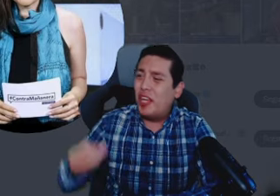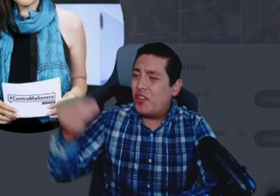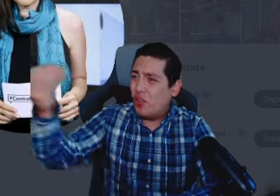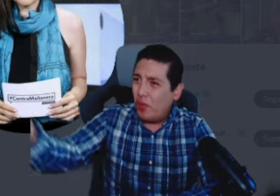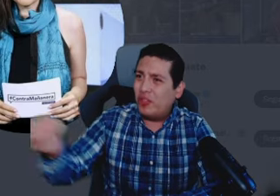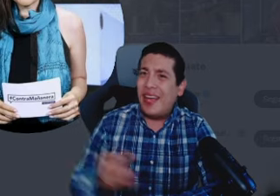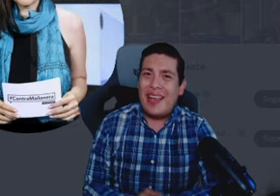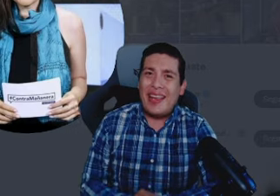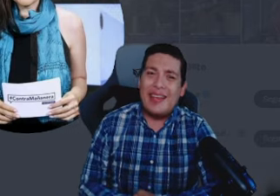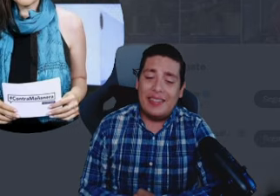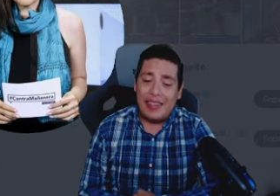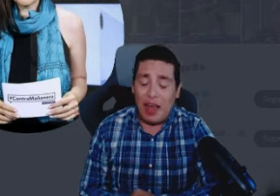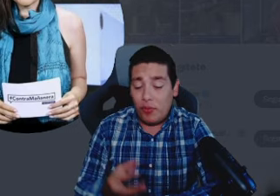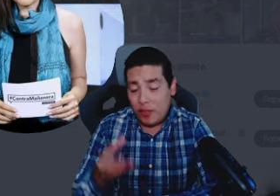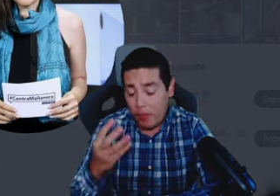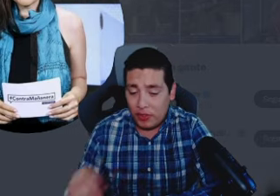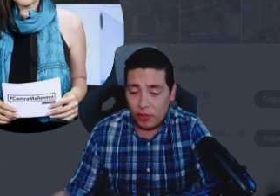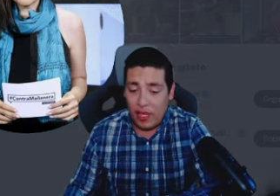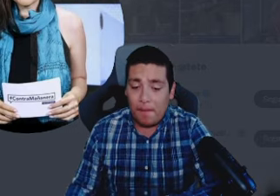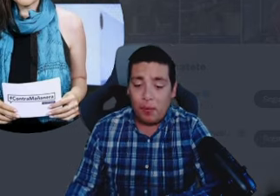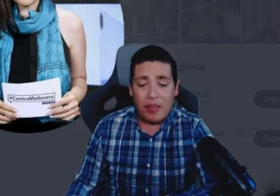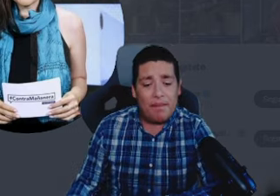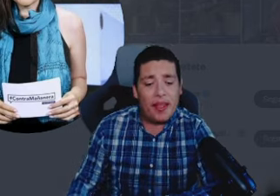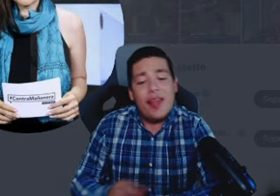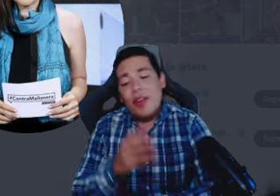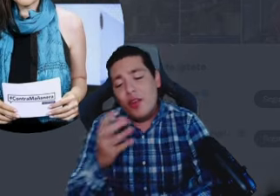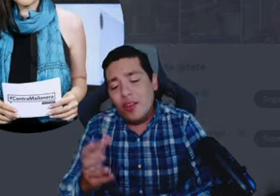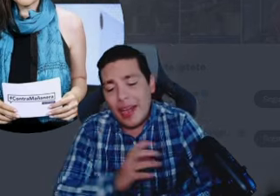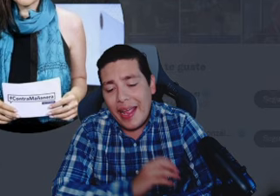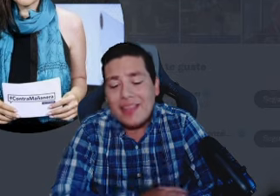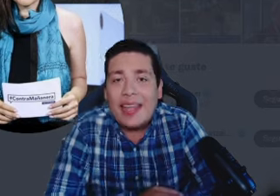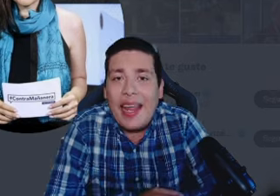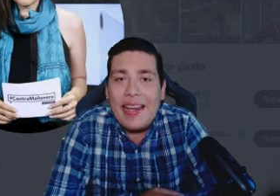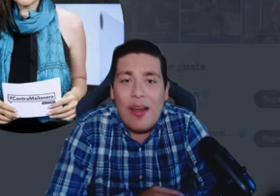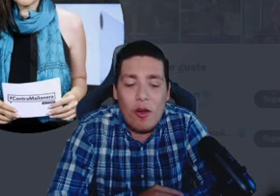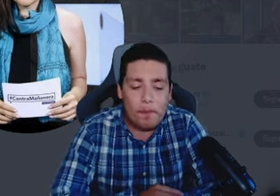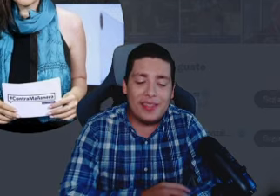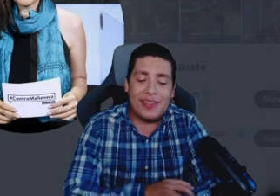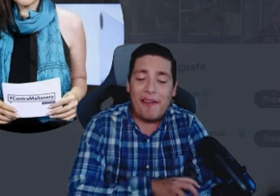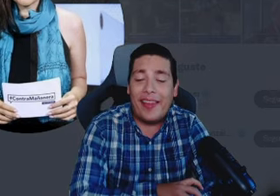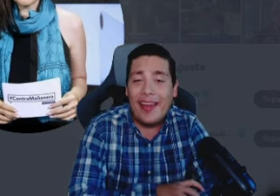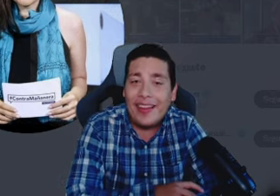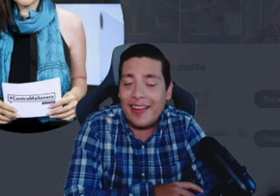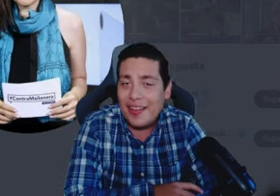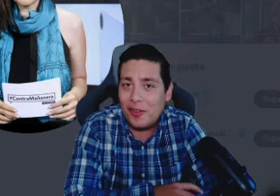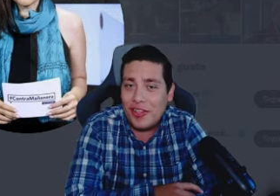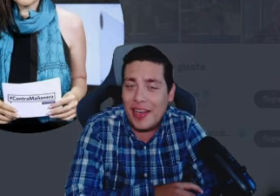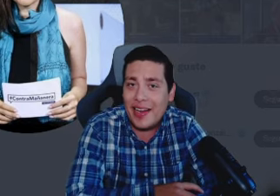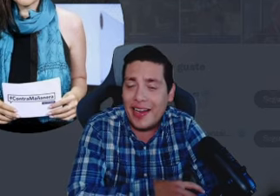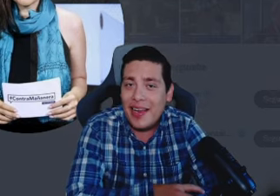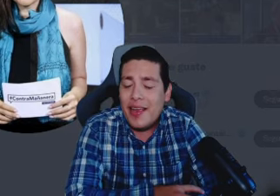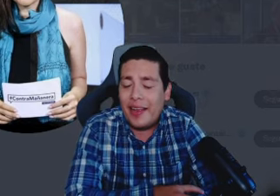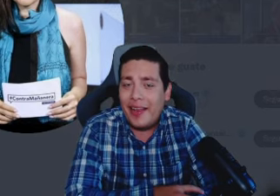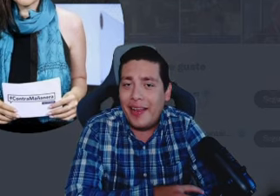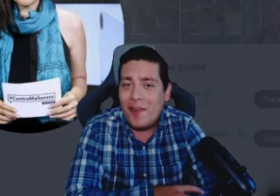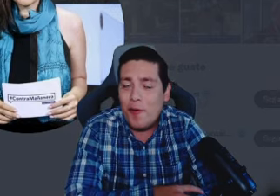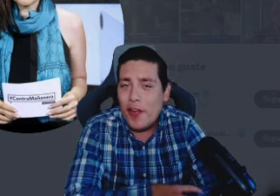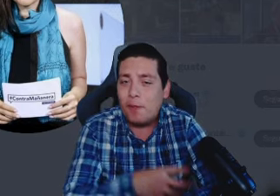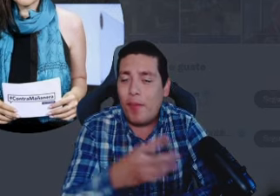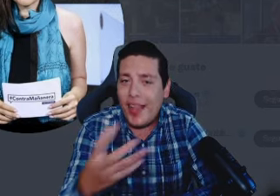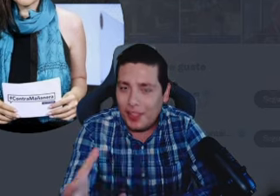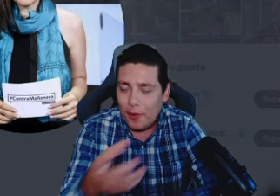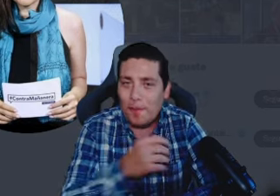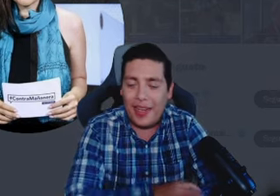panchos, de shows ahí en el Senado, un espacio tan importante. Y otra es Kenia López Rabadán, que de hecho tiene